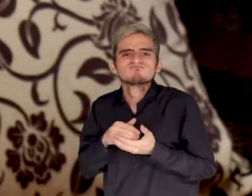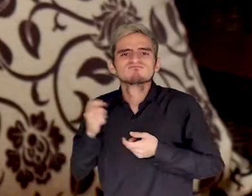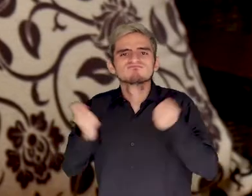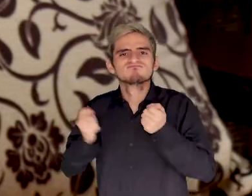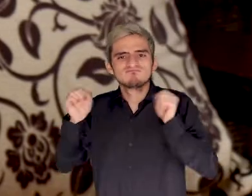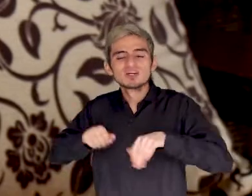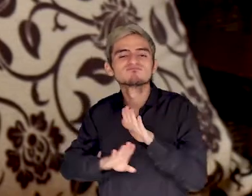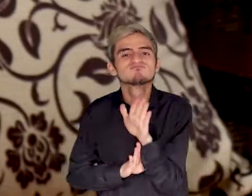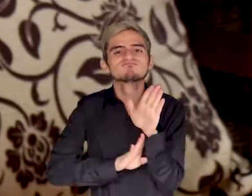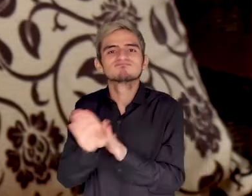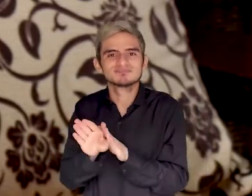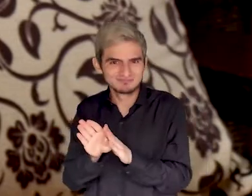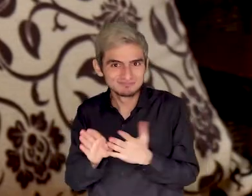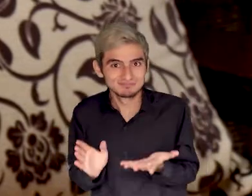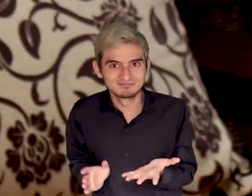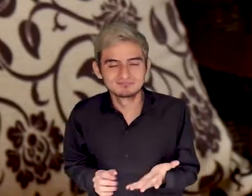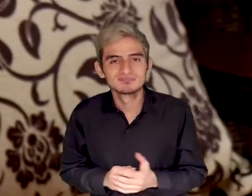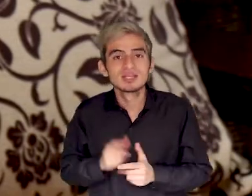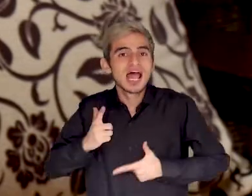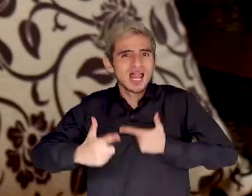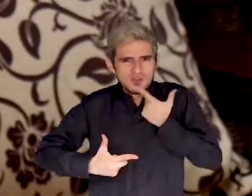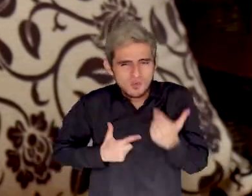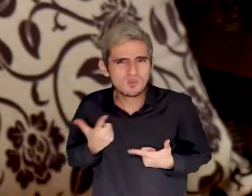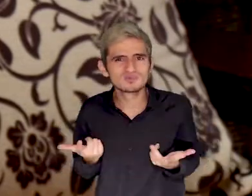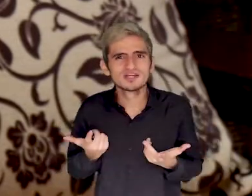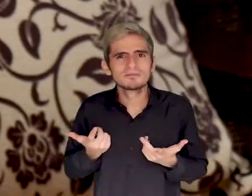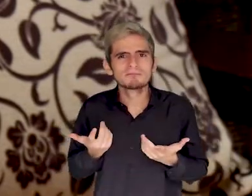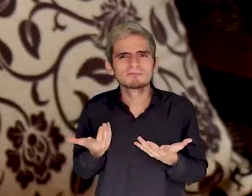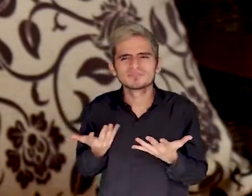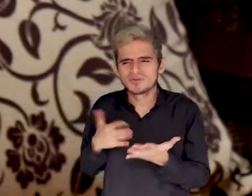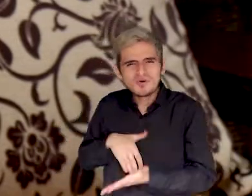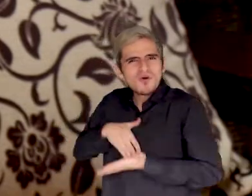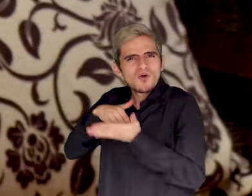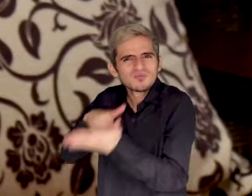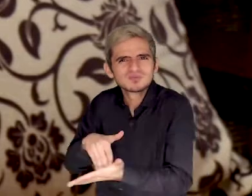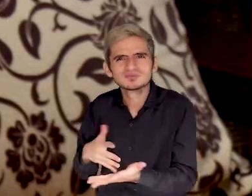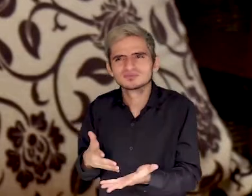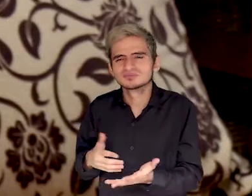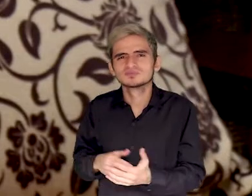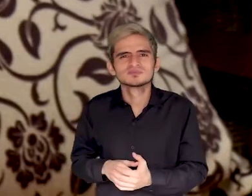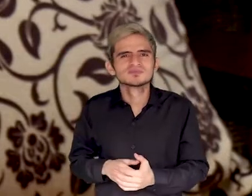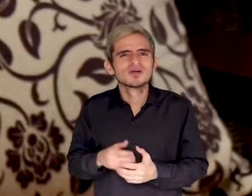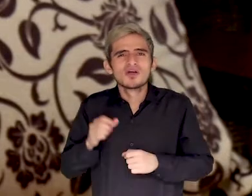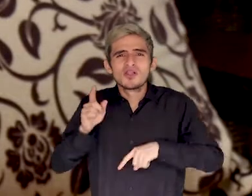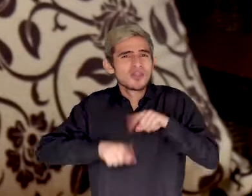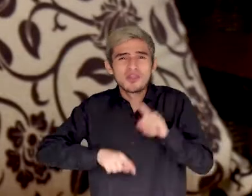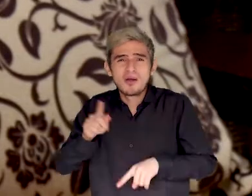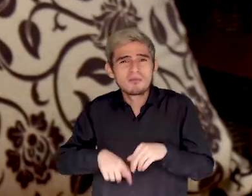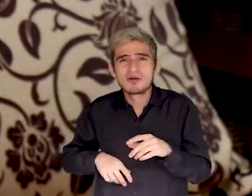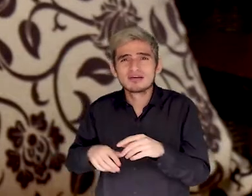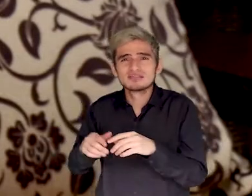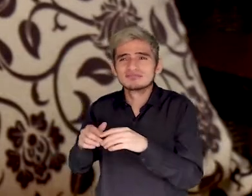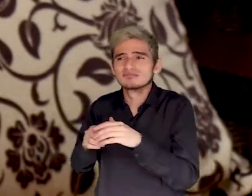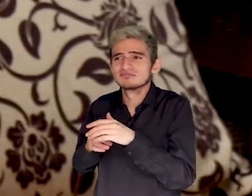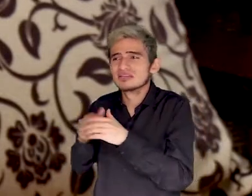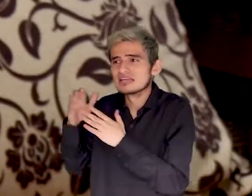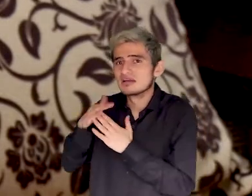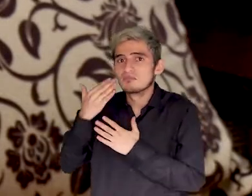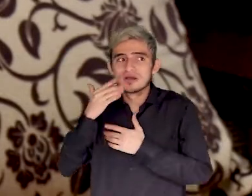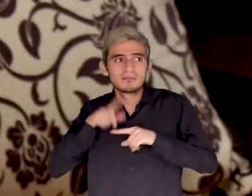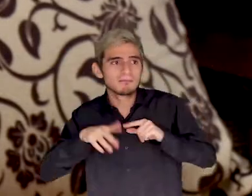hombre. Pero cuando eres buena y mujer, no hay manera de parar